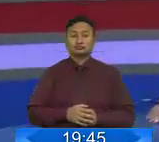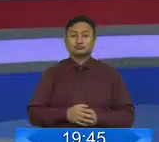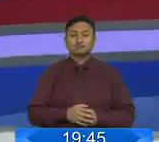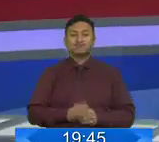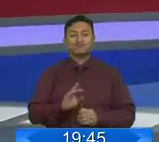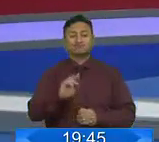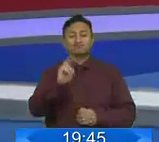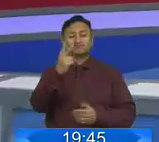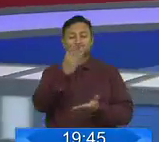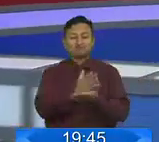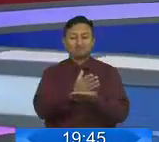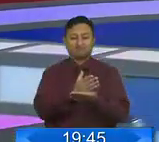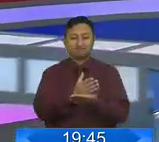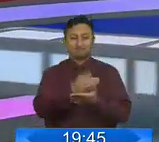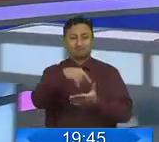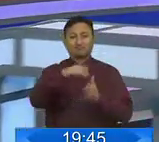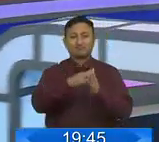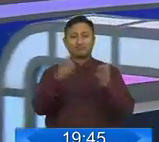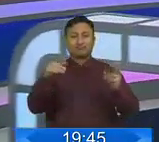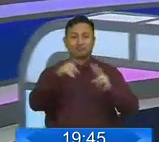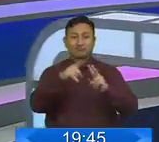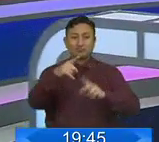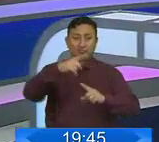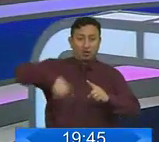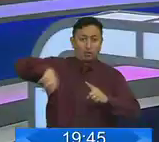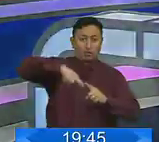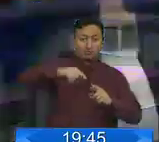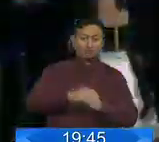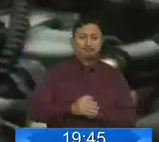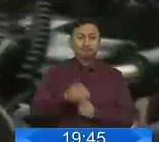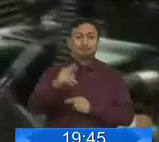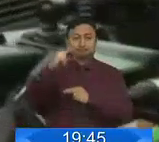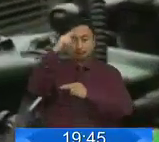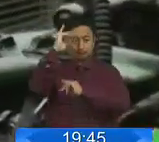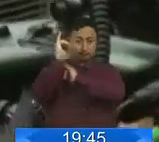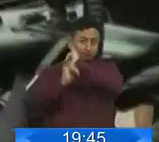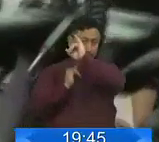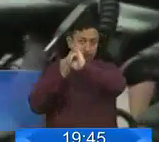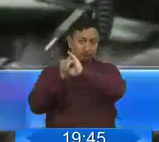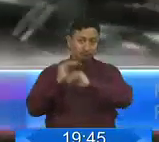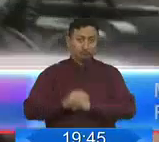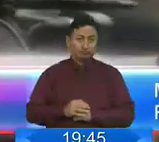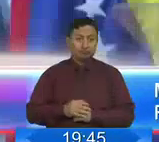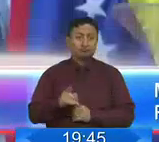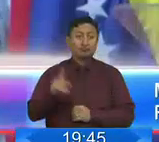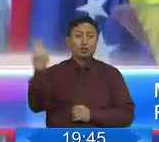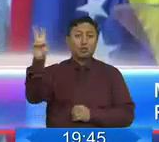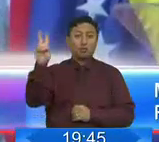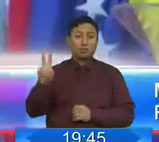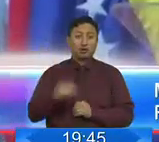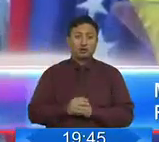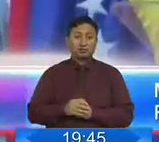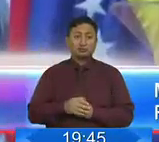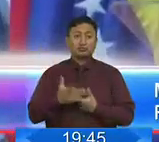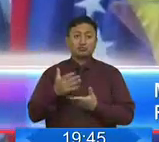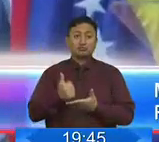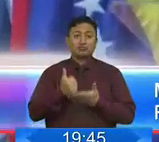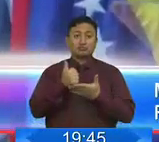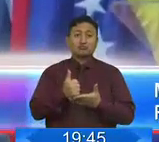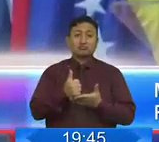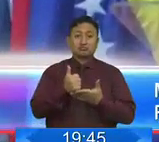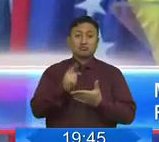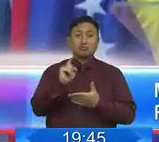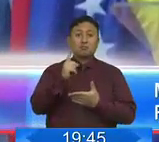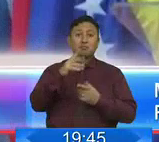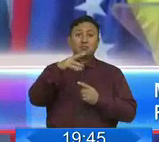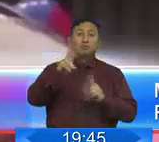Momento de una nueva pausa en el Comercio TV. Al volver en las noticias del mundo les contamos que en Venezuela la ayuda humanitaria es el principal